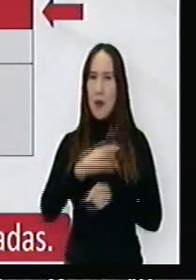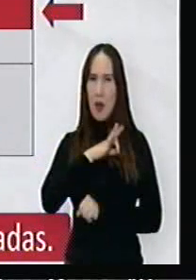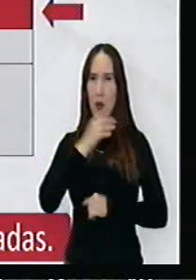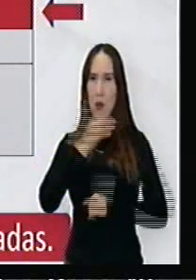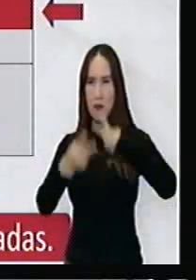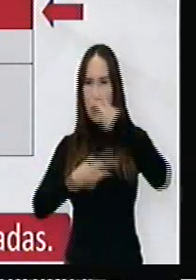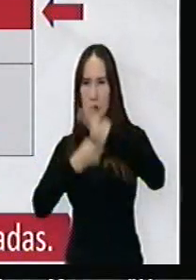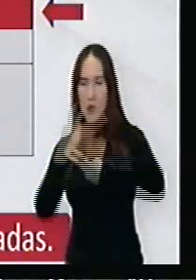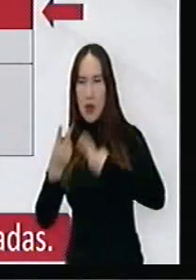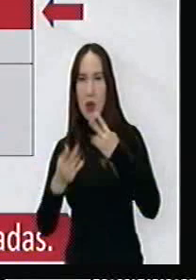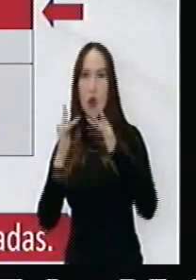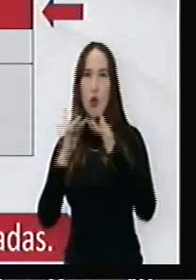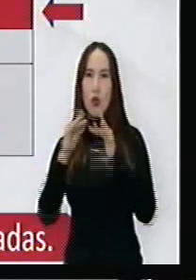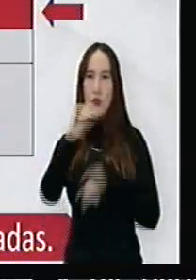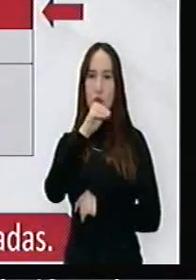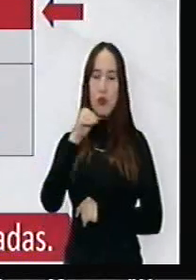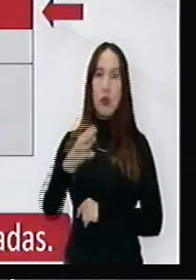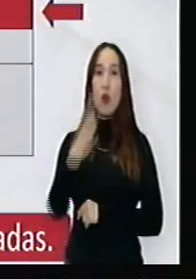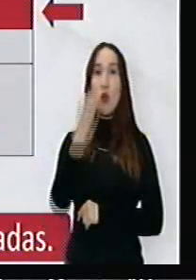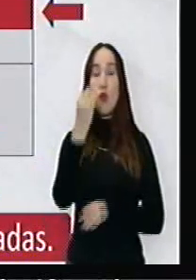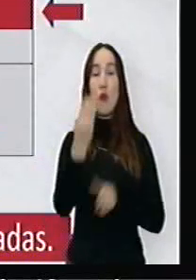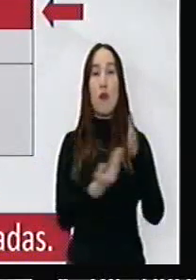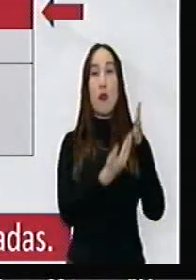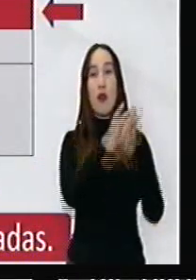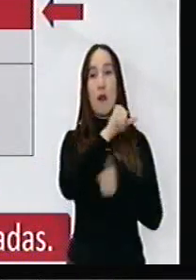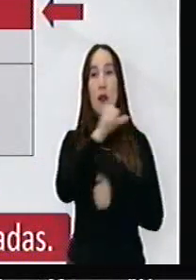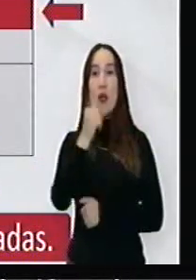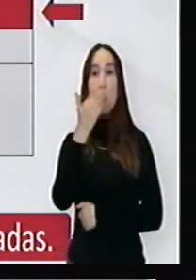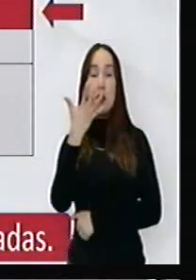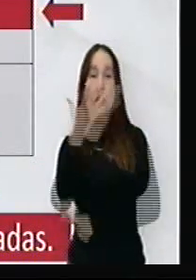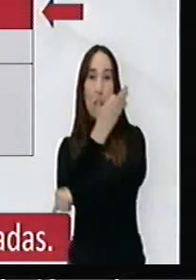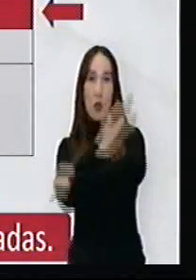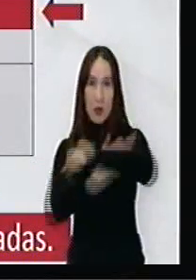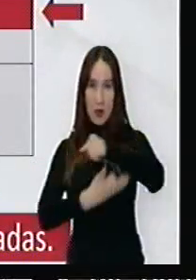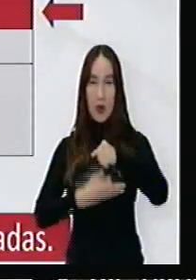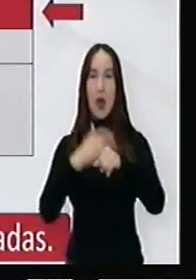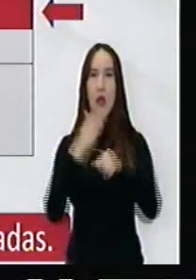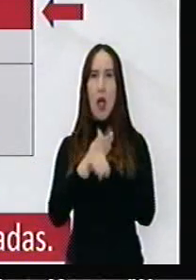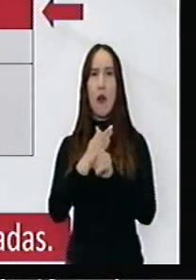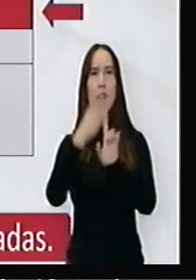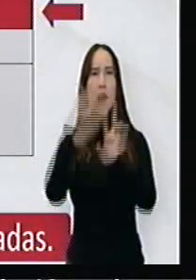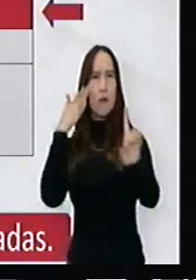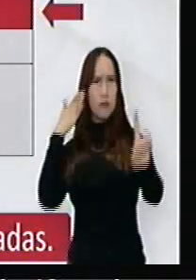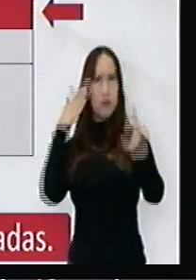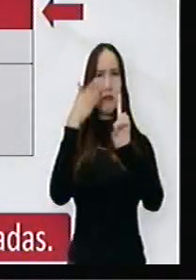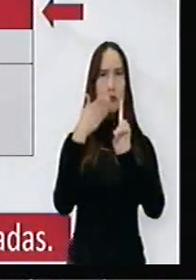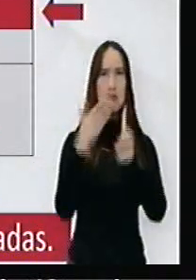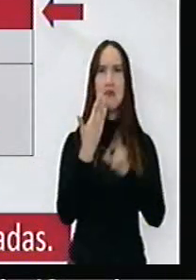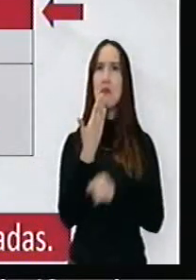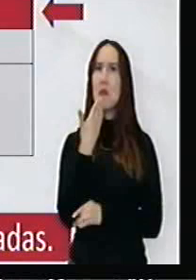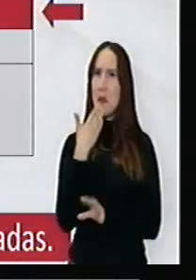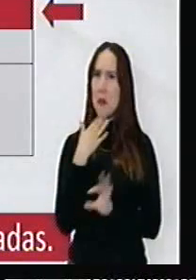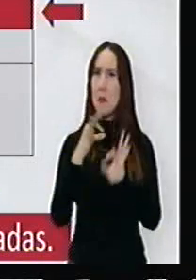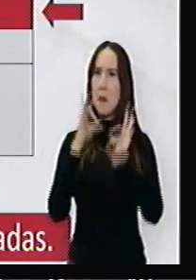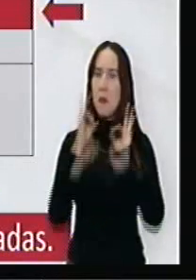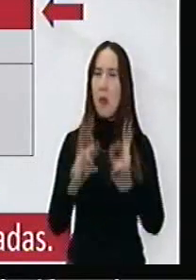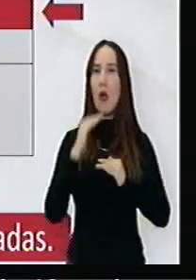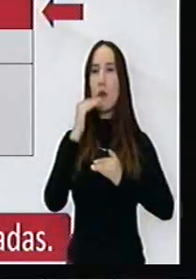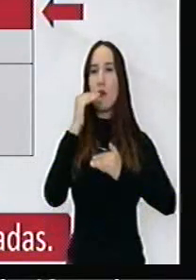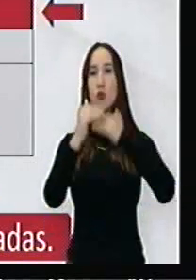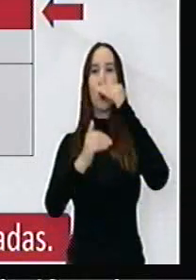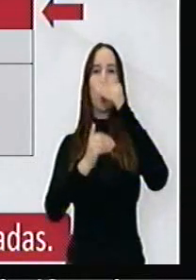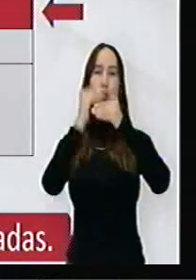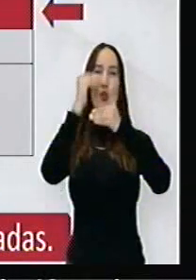estos módulos. El horario de servicio es de 9 a 17 horas. Se están cumpliendo las metas, hay un avance importante. Nosotros hemos